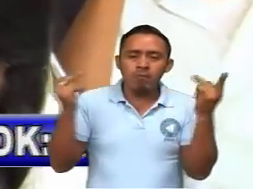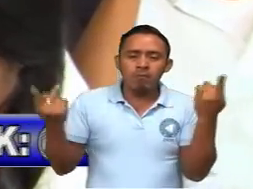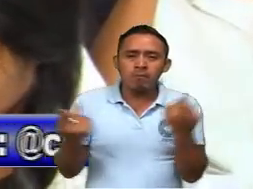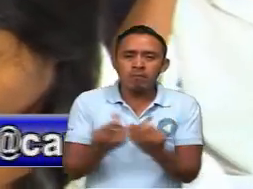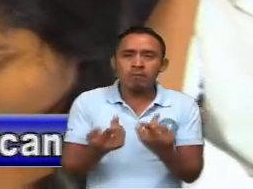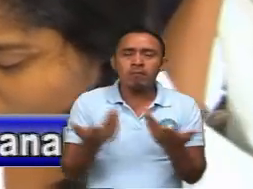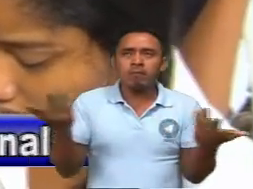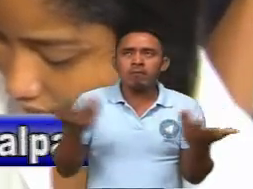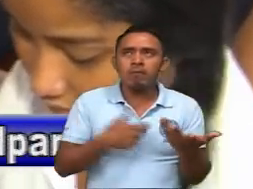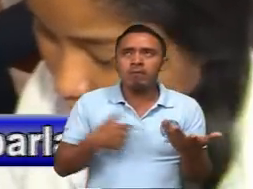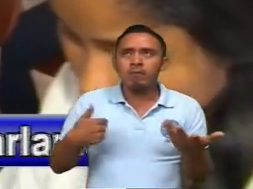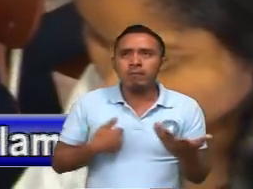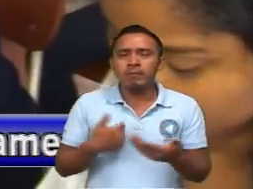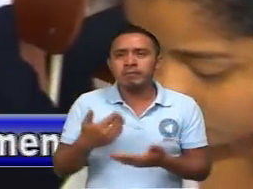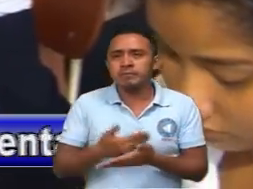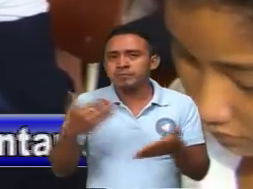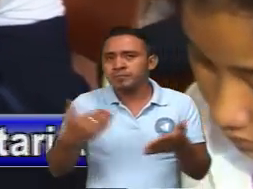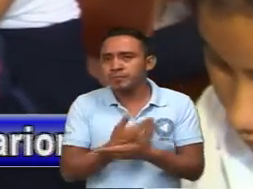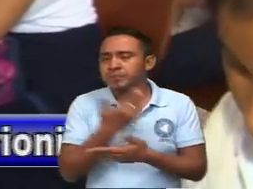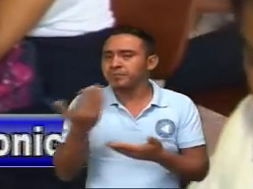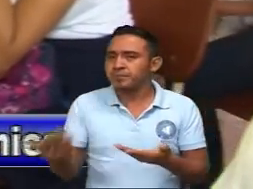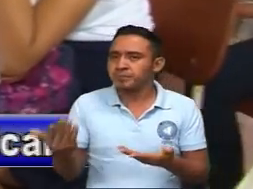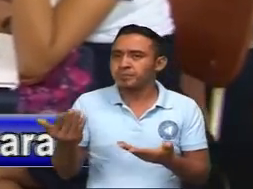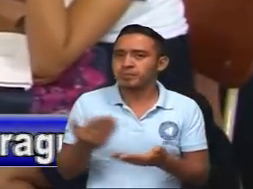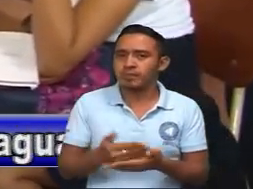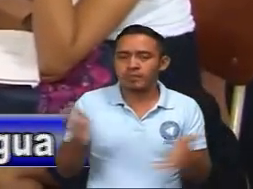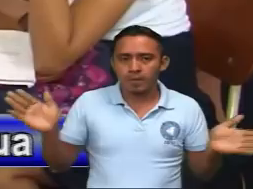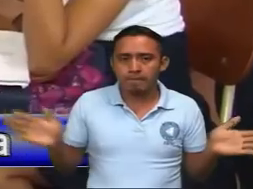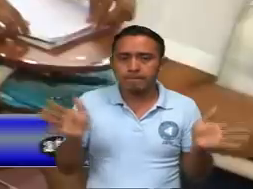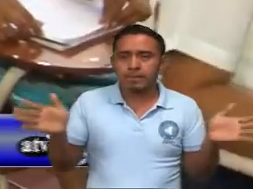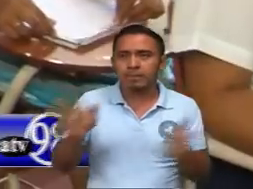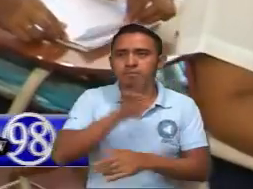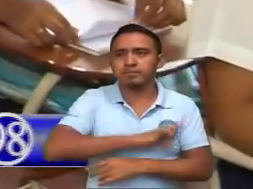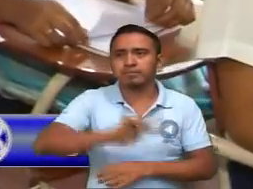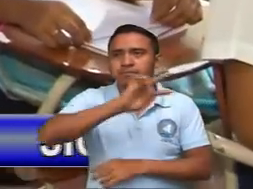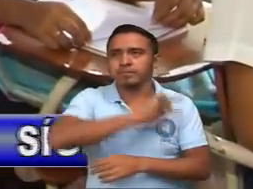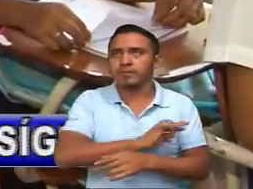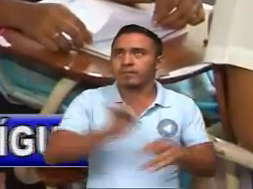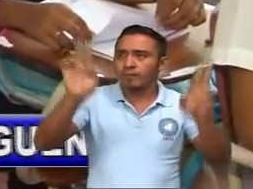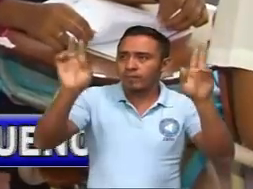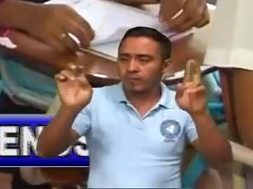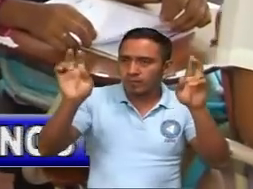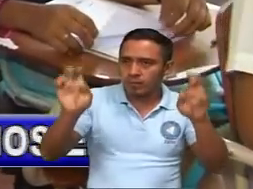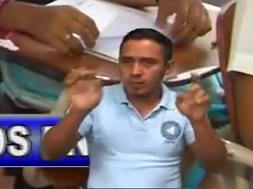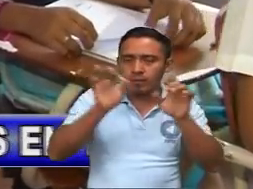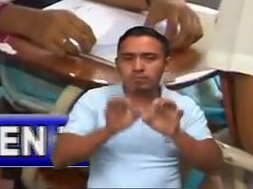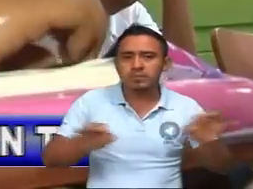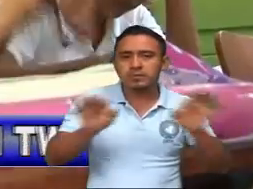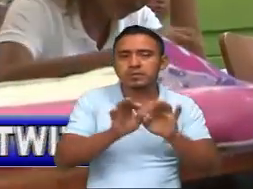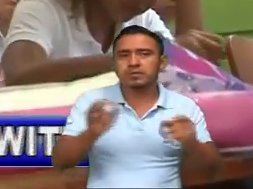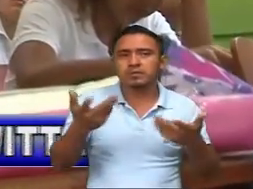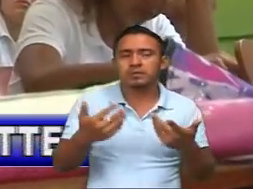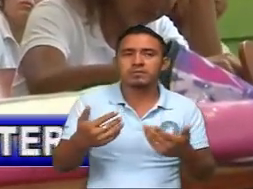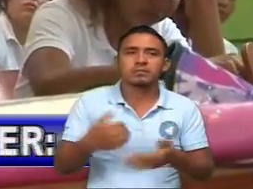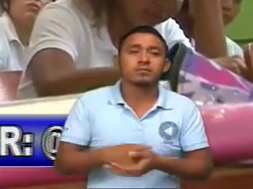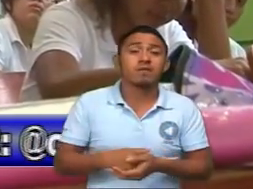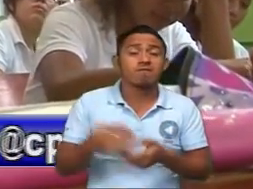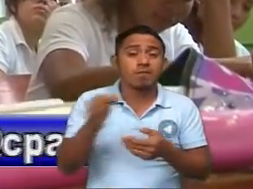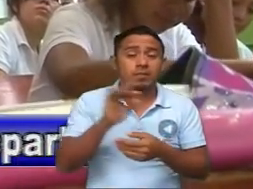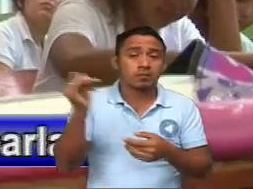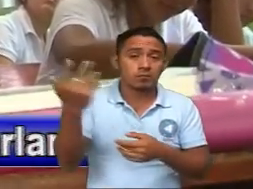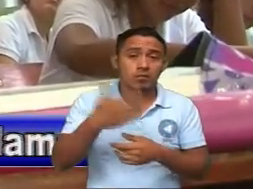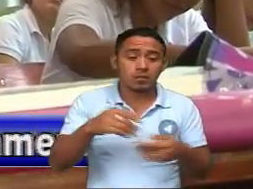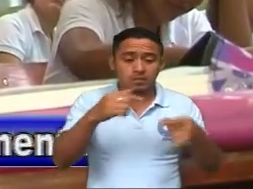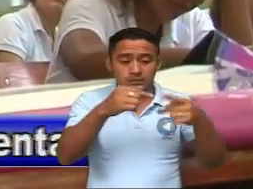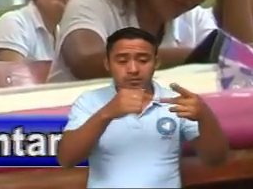es la implementación de una asignatura enfocada en la promoción de valores, temática que es incorporada de manera transversal en todas